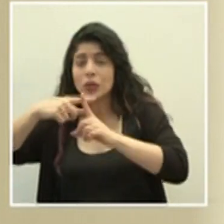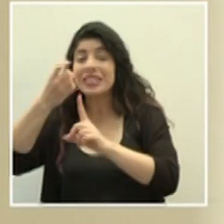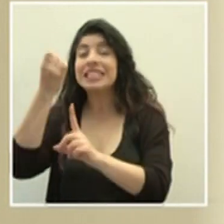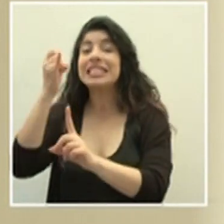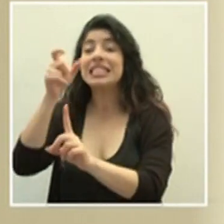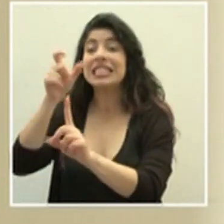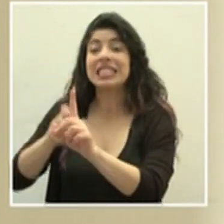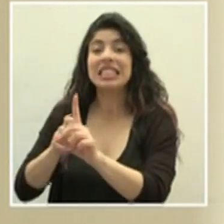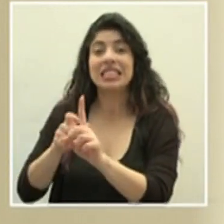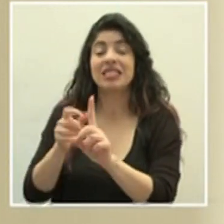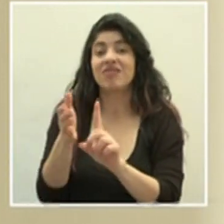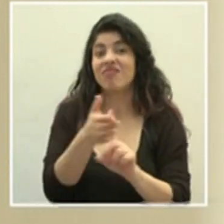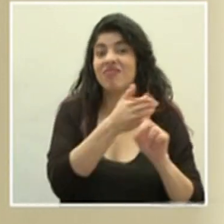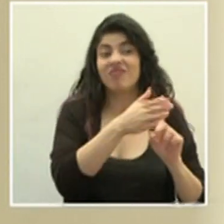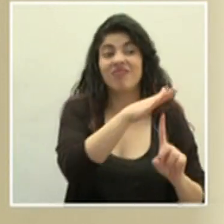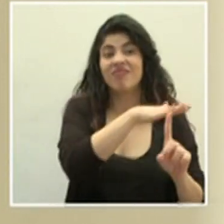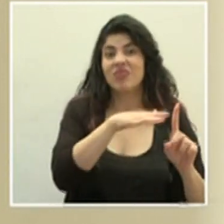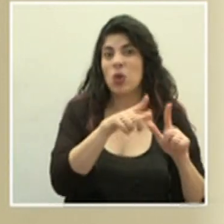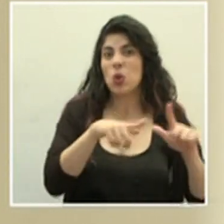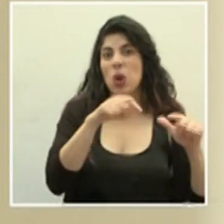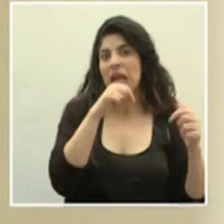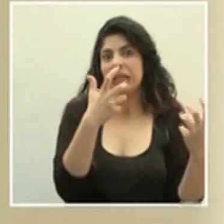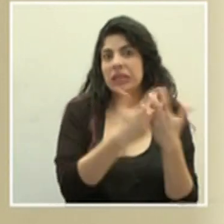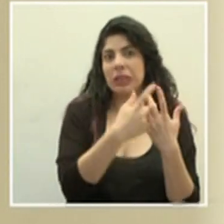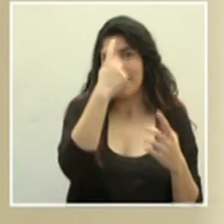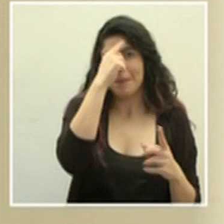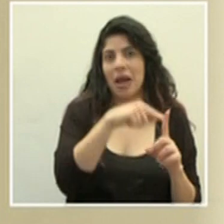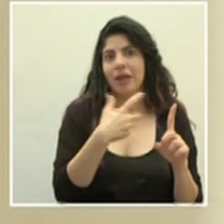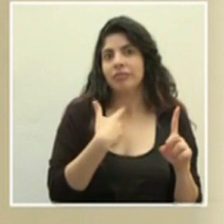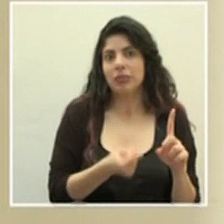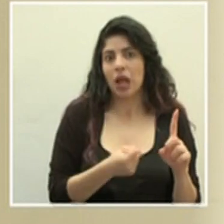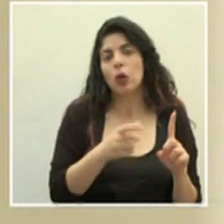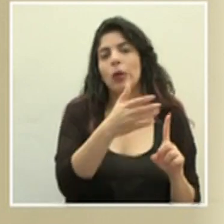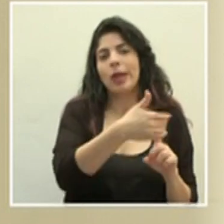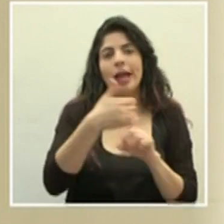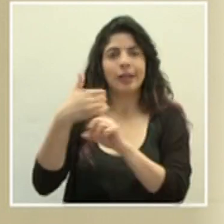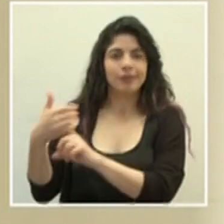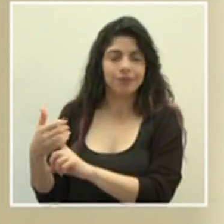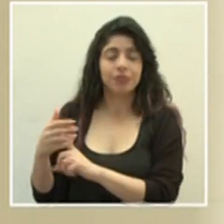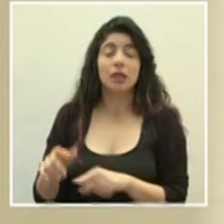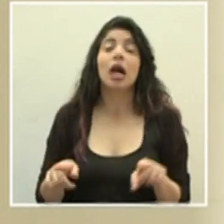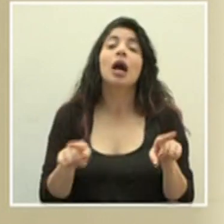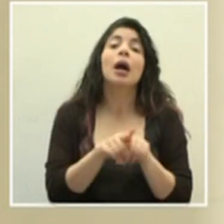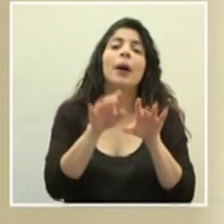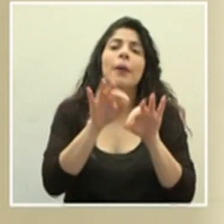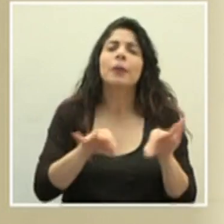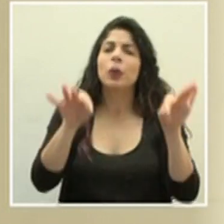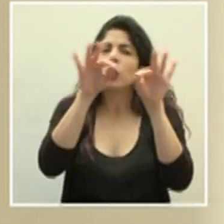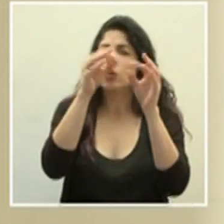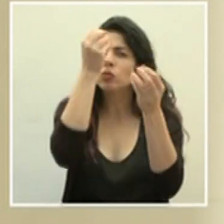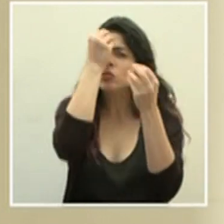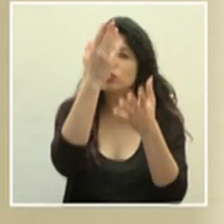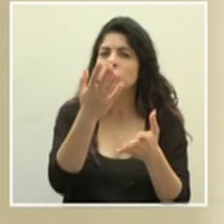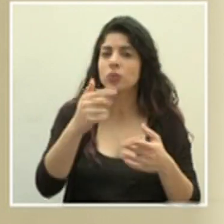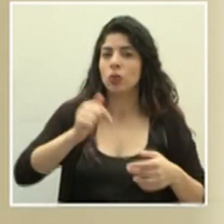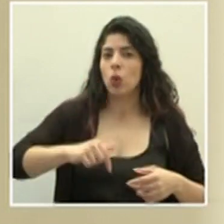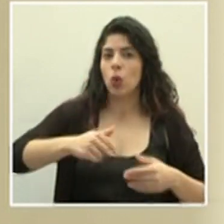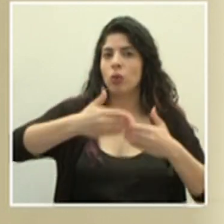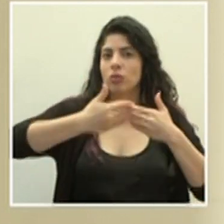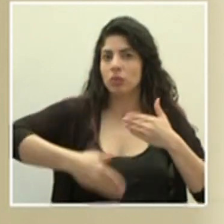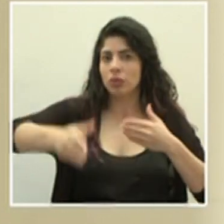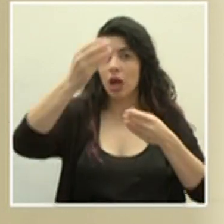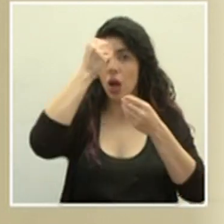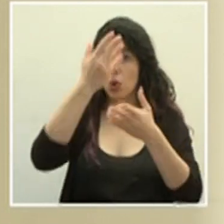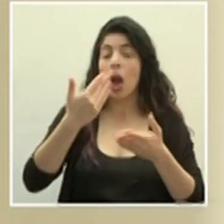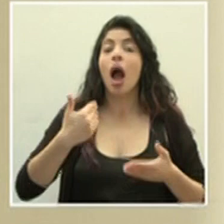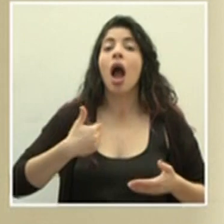sanitarias para aislamiento. También es importante mencionar y vamos a anunciarlo a partir de este momento,